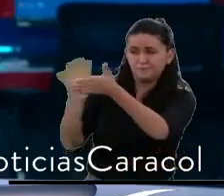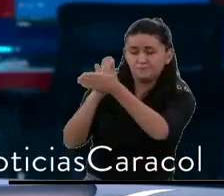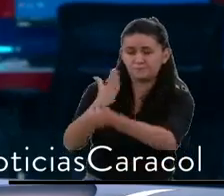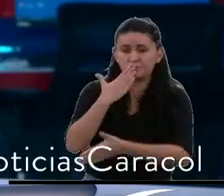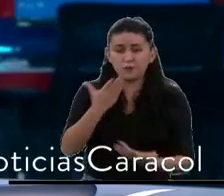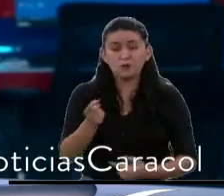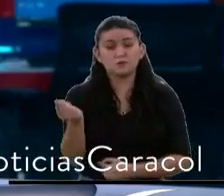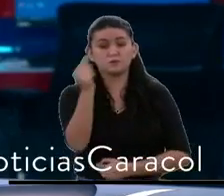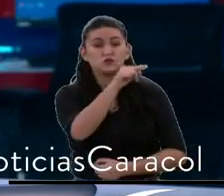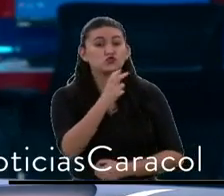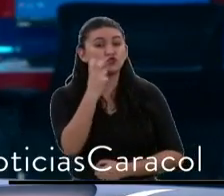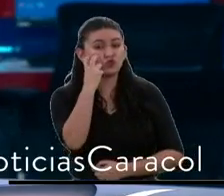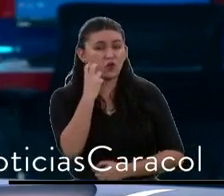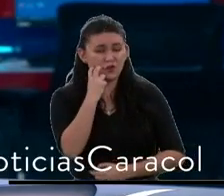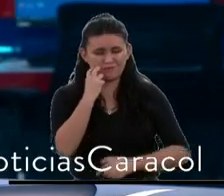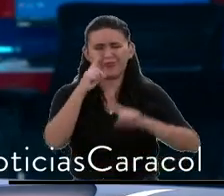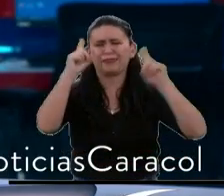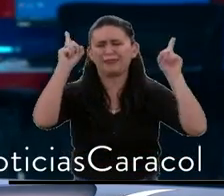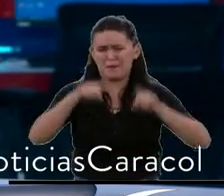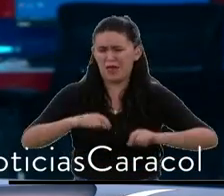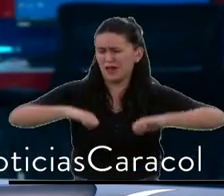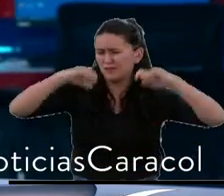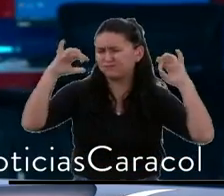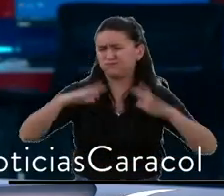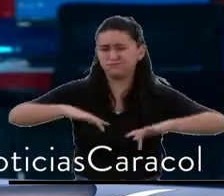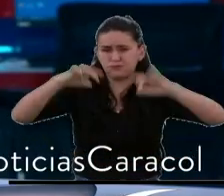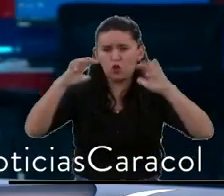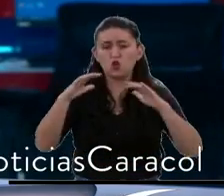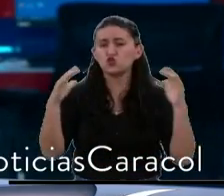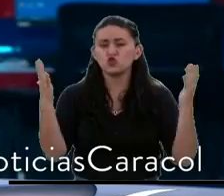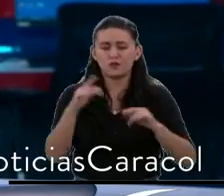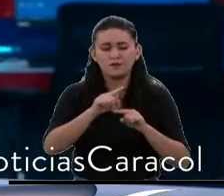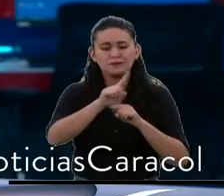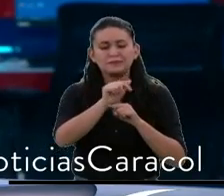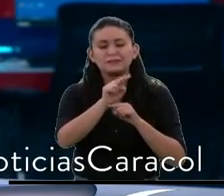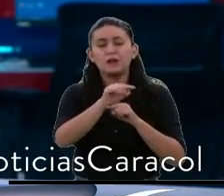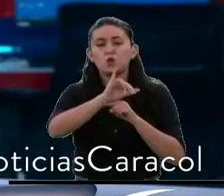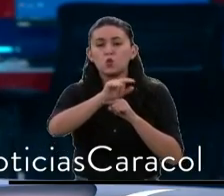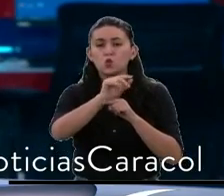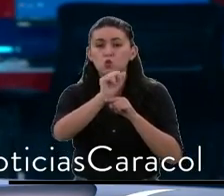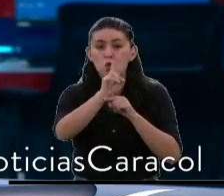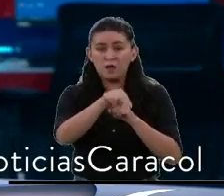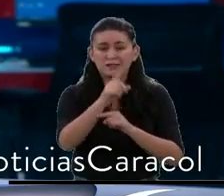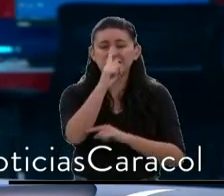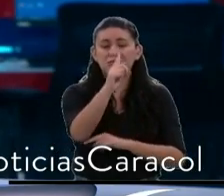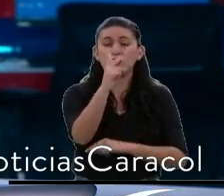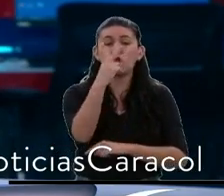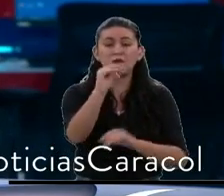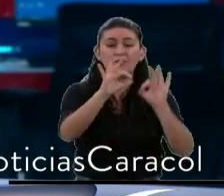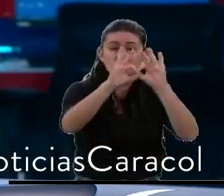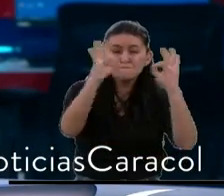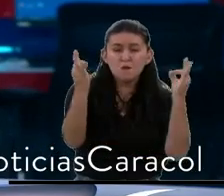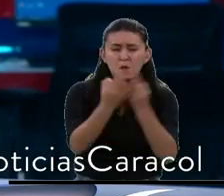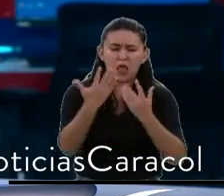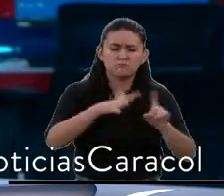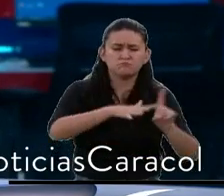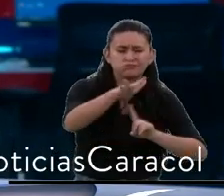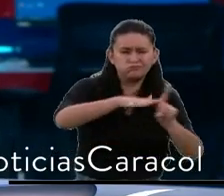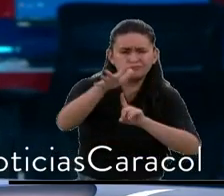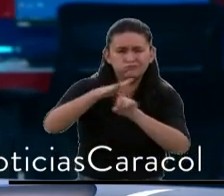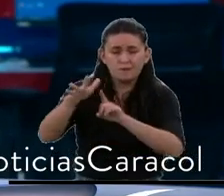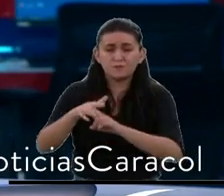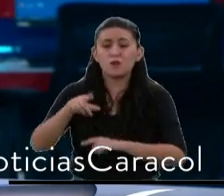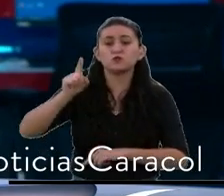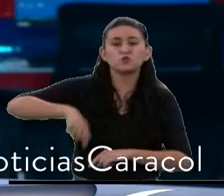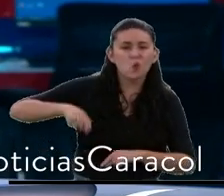Chocó, el invierno también ha generado emergencias. En el litoral del San Juan, más de 120 familias resultaron afectadas. La